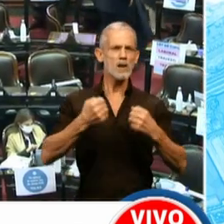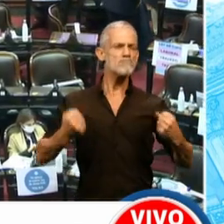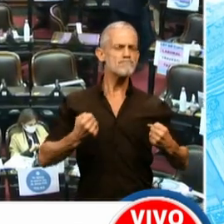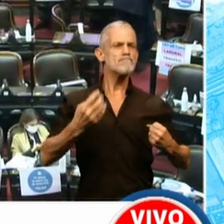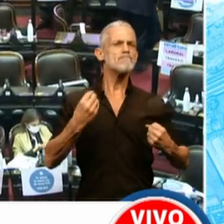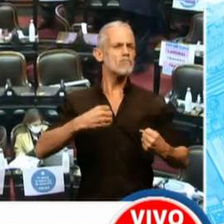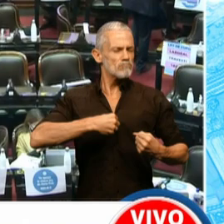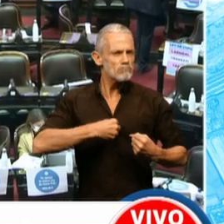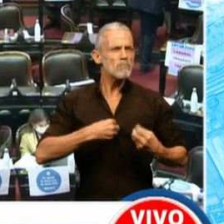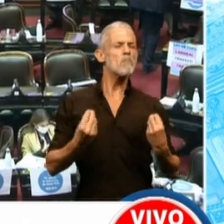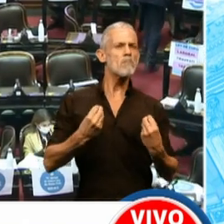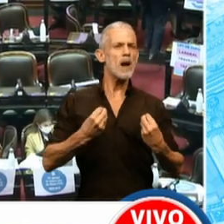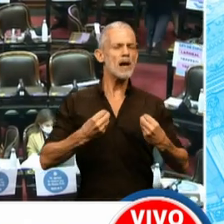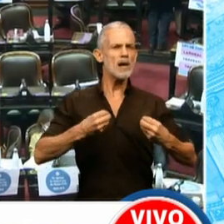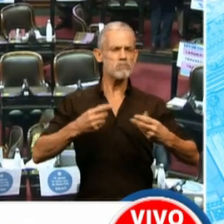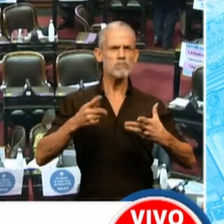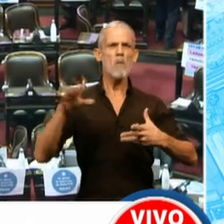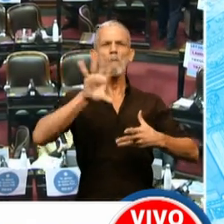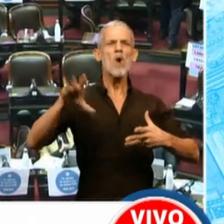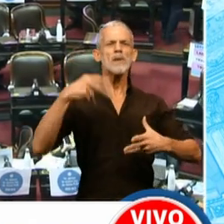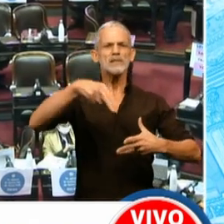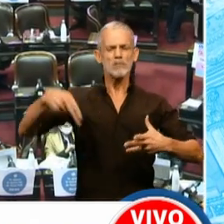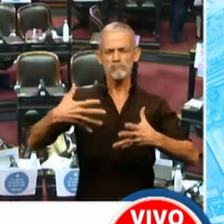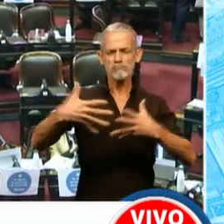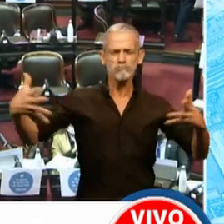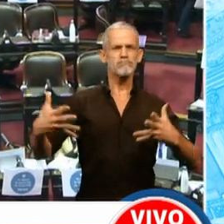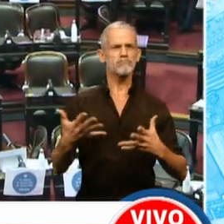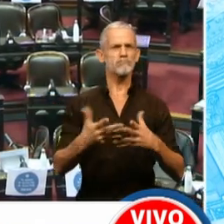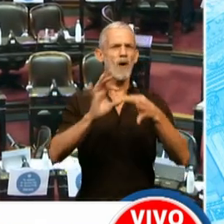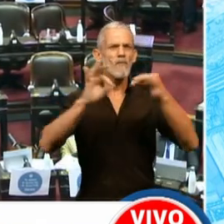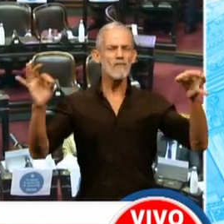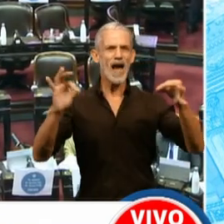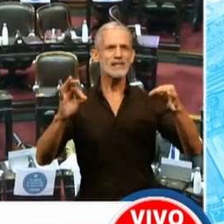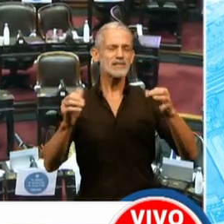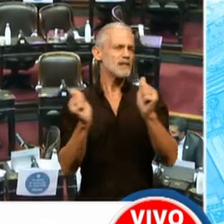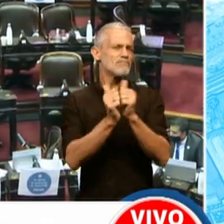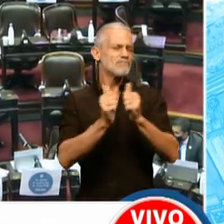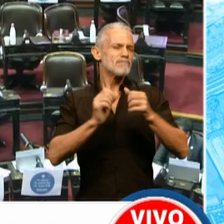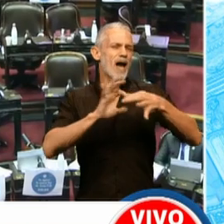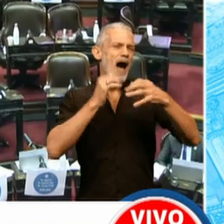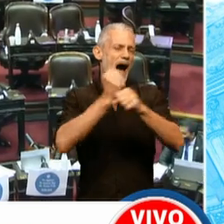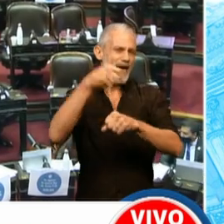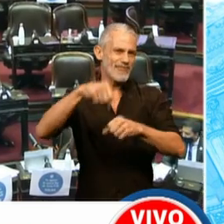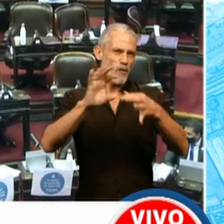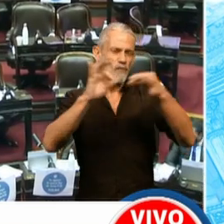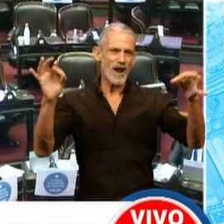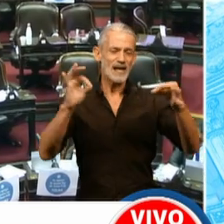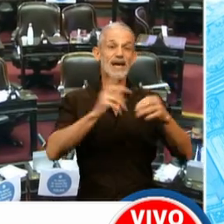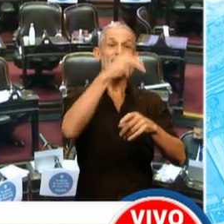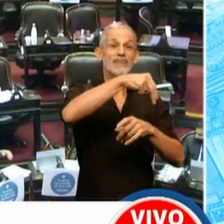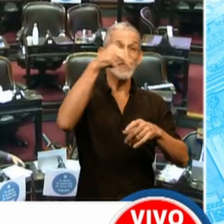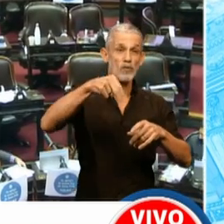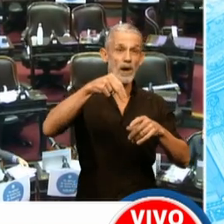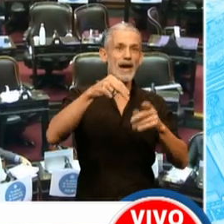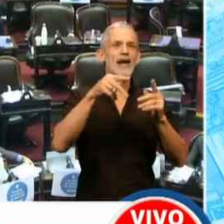férrea vocación para estar grande a la provincia y con un lema que nos acompaña hasta hoy del neuquén